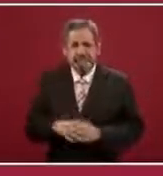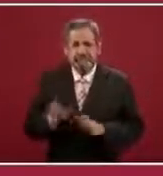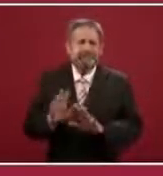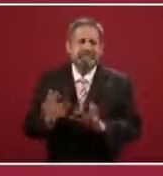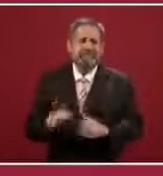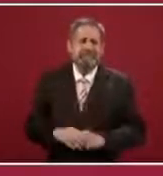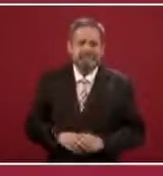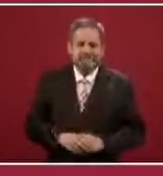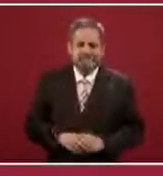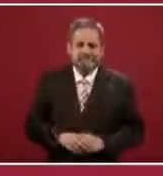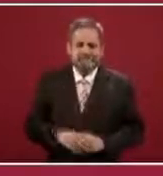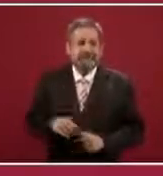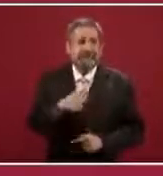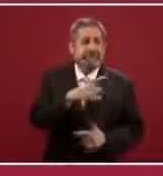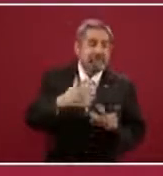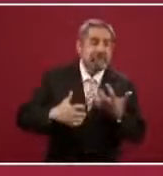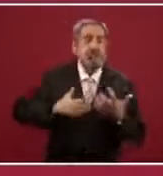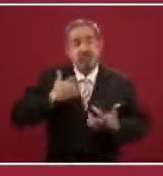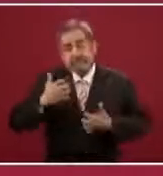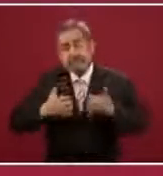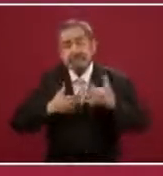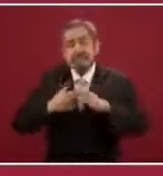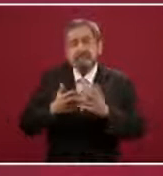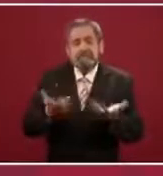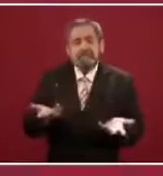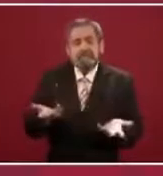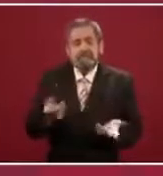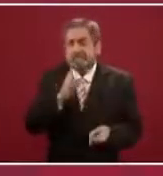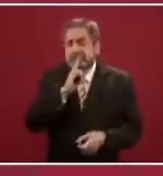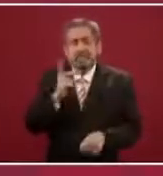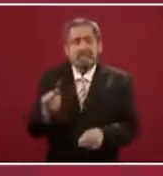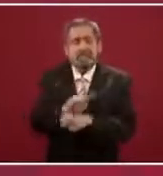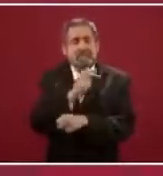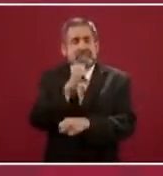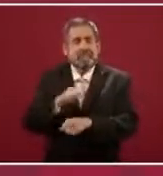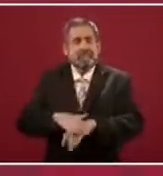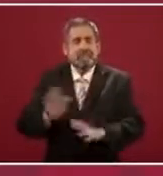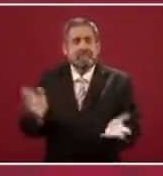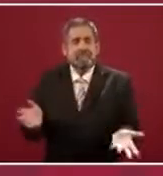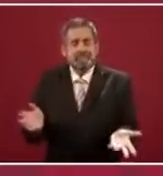se enojan pero no pasa a mayores